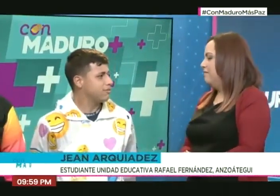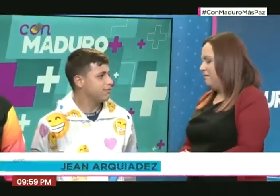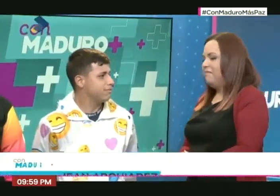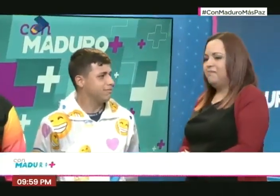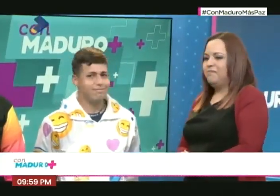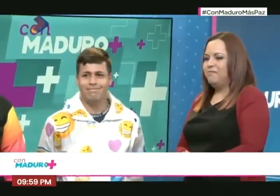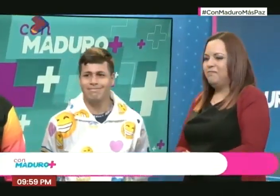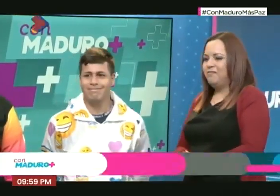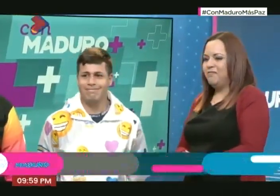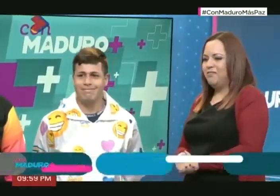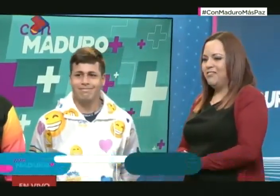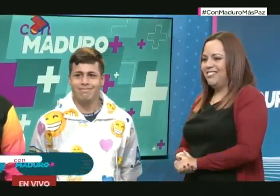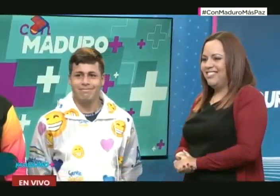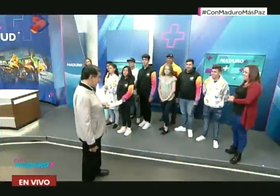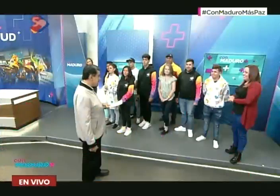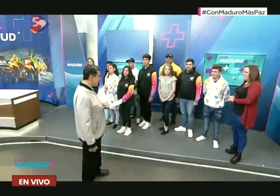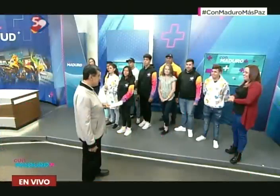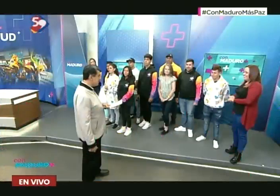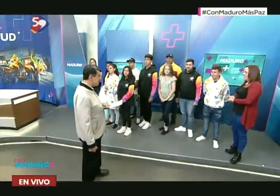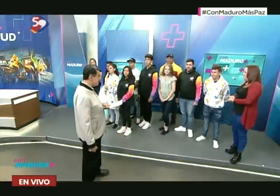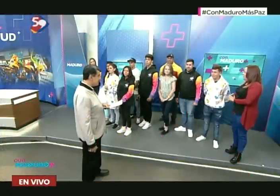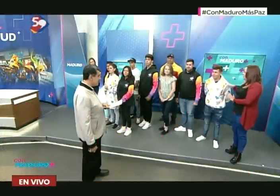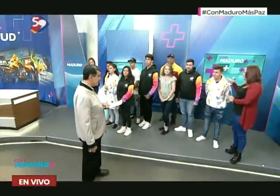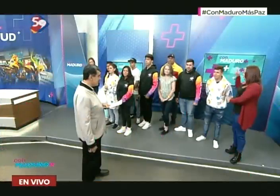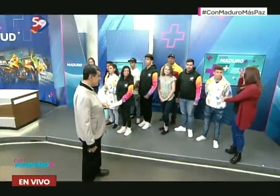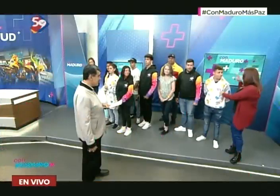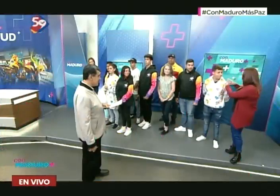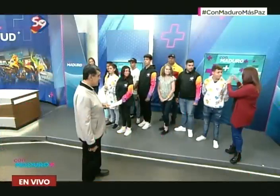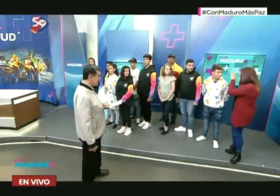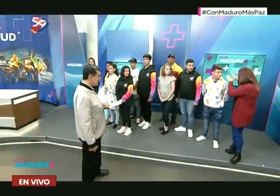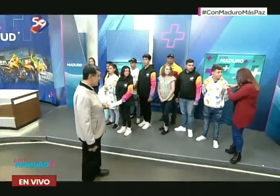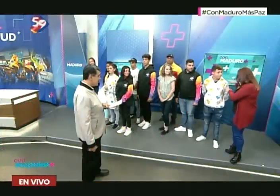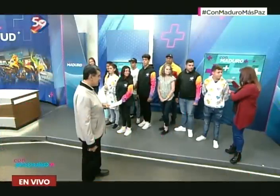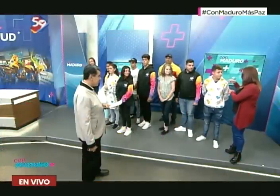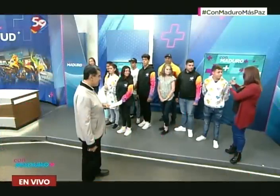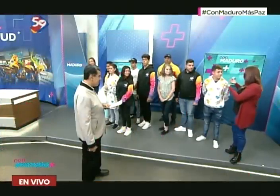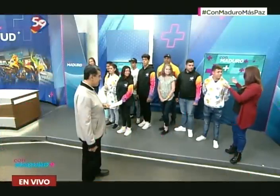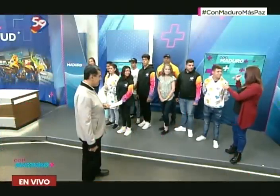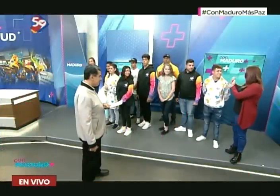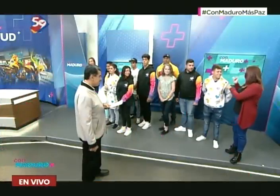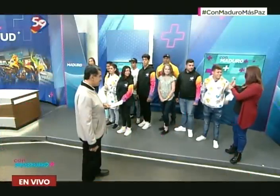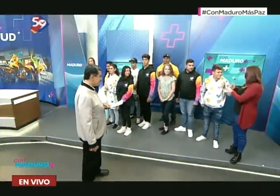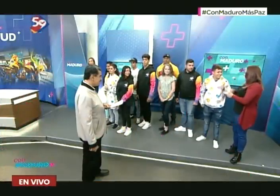importante. Oye, eres admirable, déjame decirte.